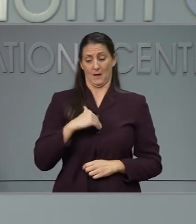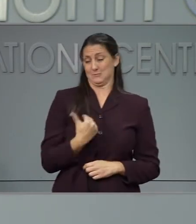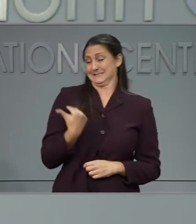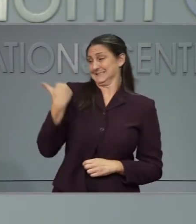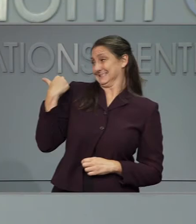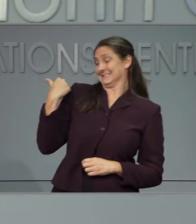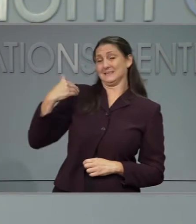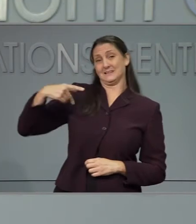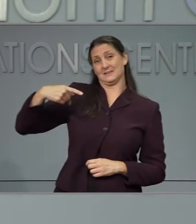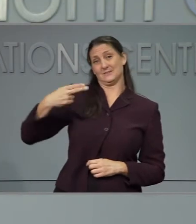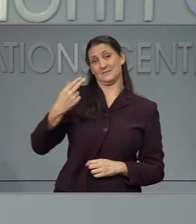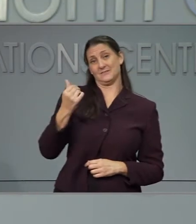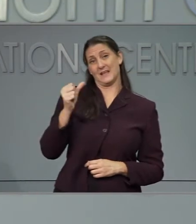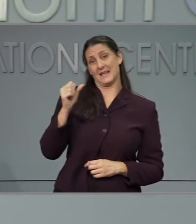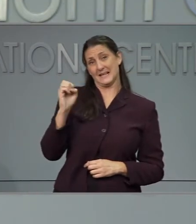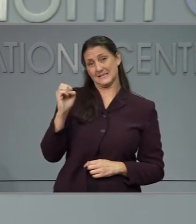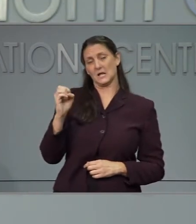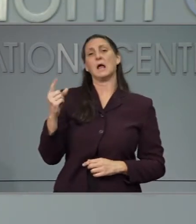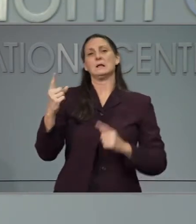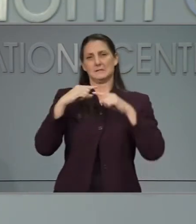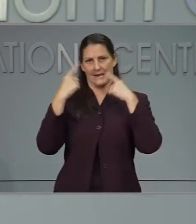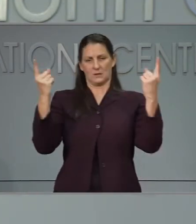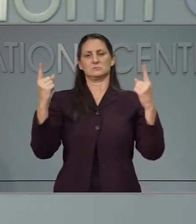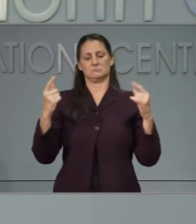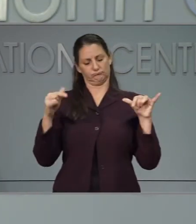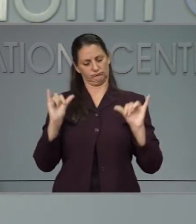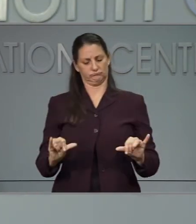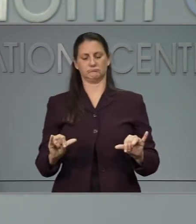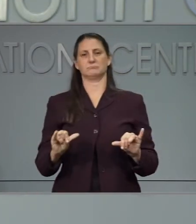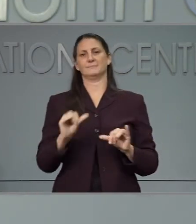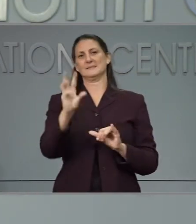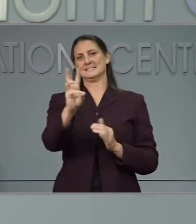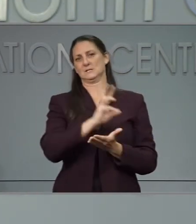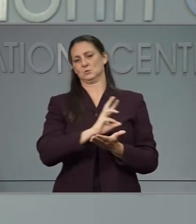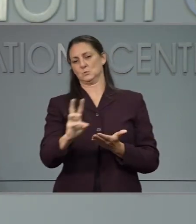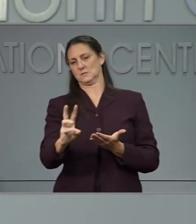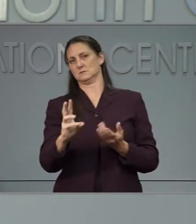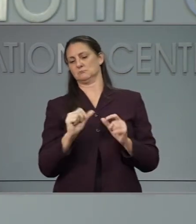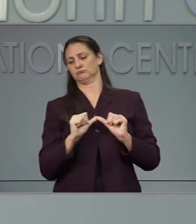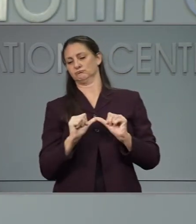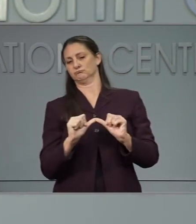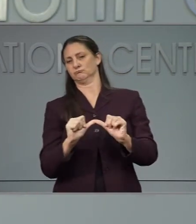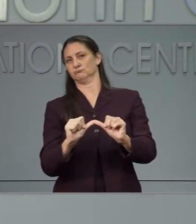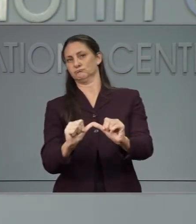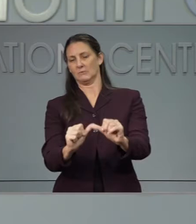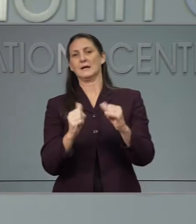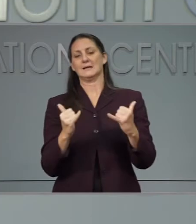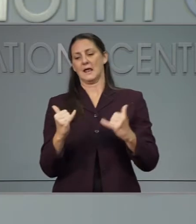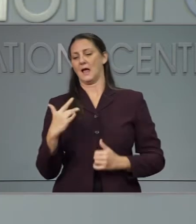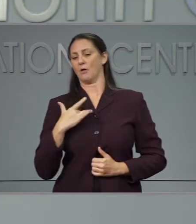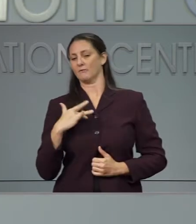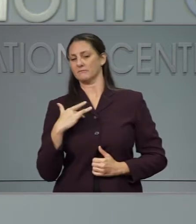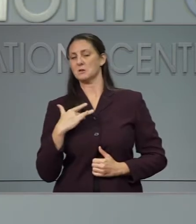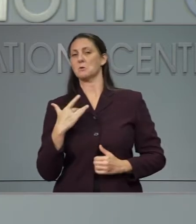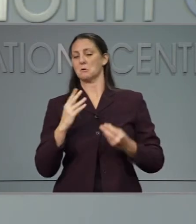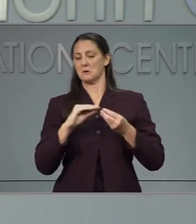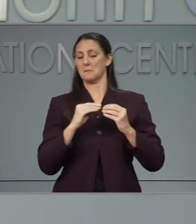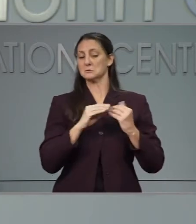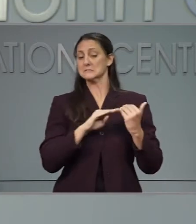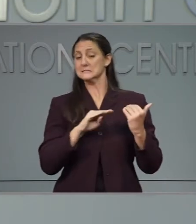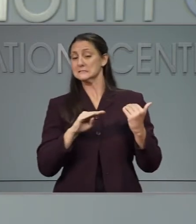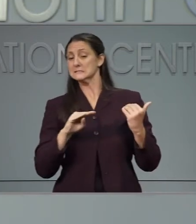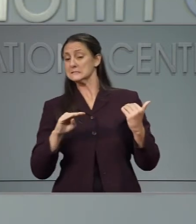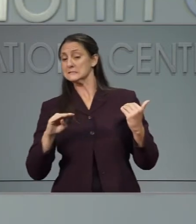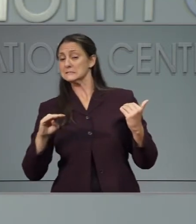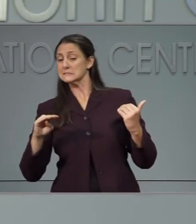6 semanas en esta última orden, pero ahora pensamos que ya es el momento de avanzar y lo vamos a